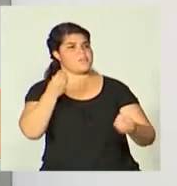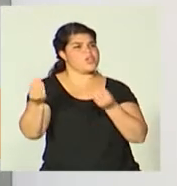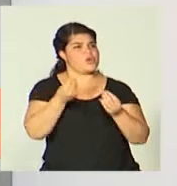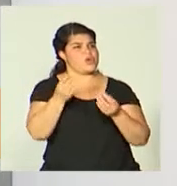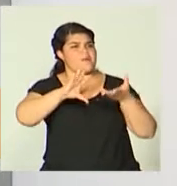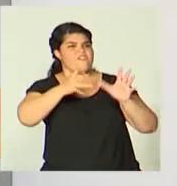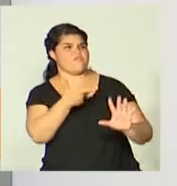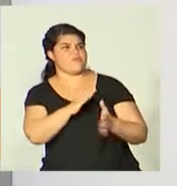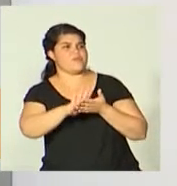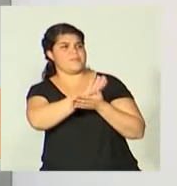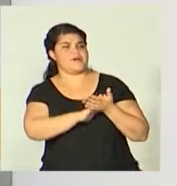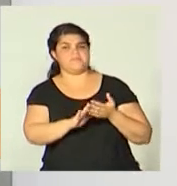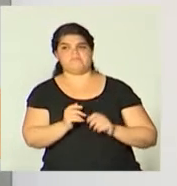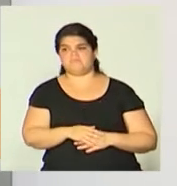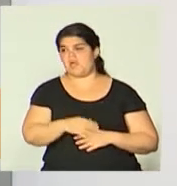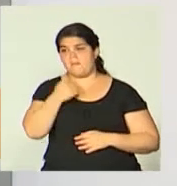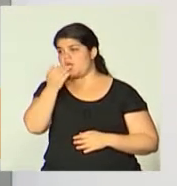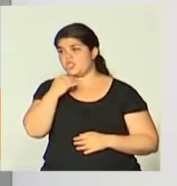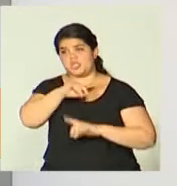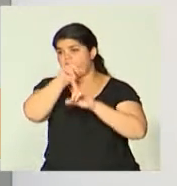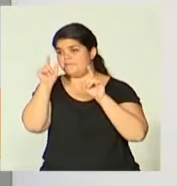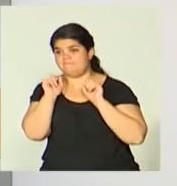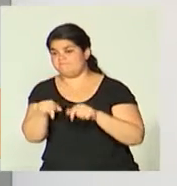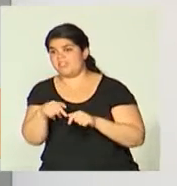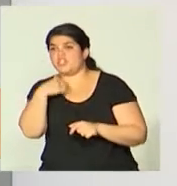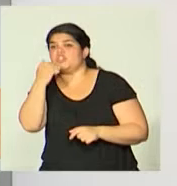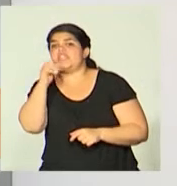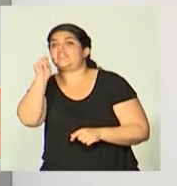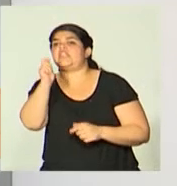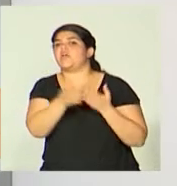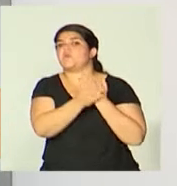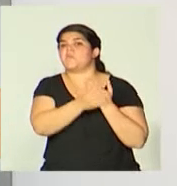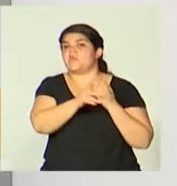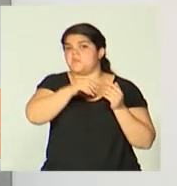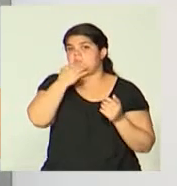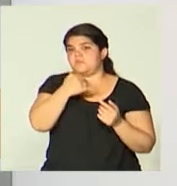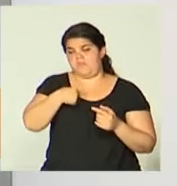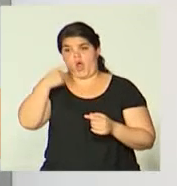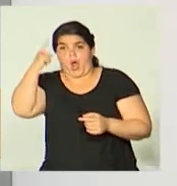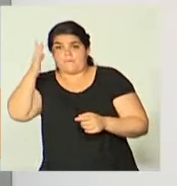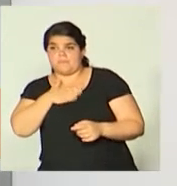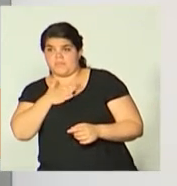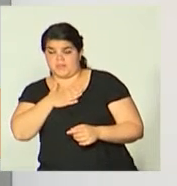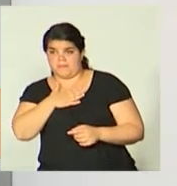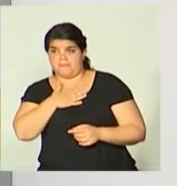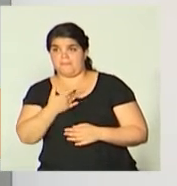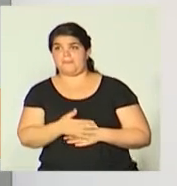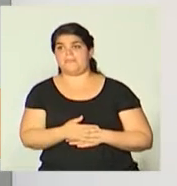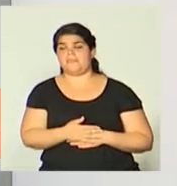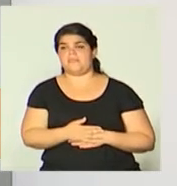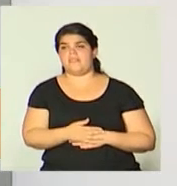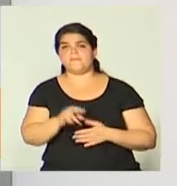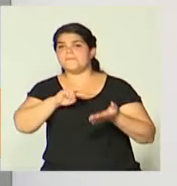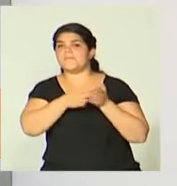tomar? No sé cuáles serán las primeras medidas, no conozco quién va a ser ministro, pero te puedo dar una opinión mía. Bien. El problema de fondo más importante que